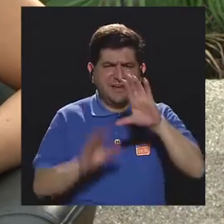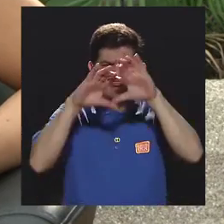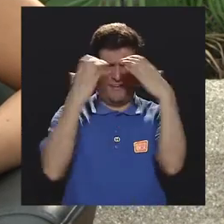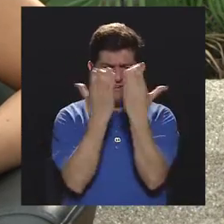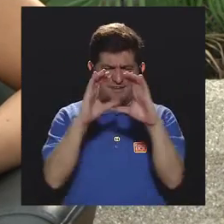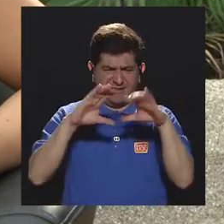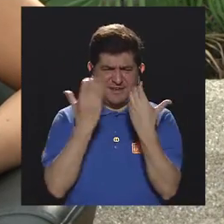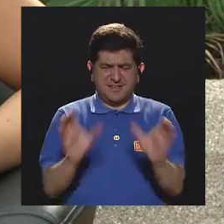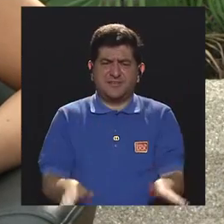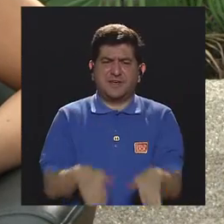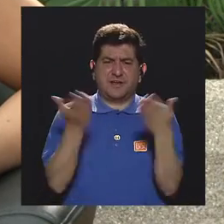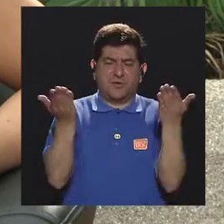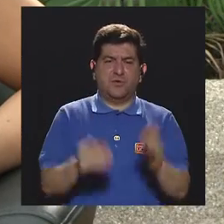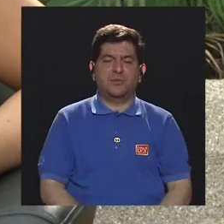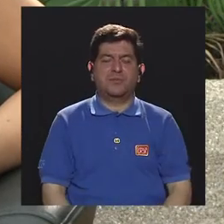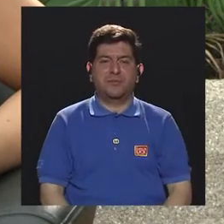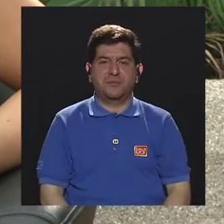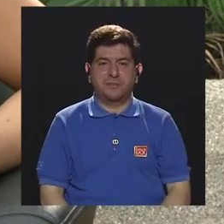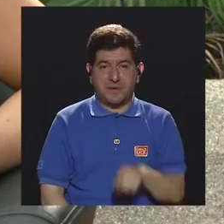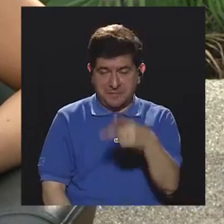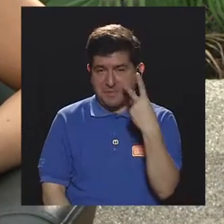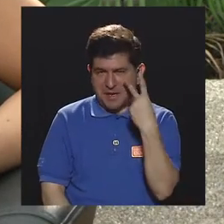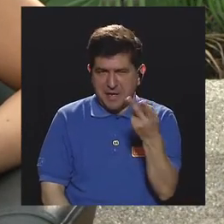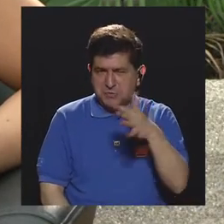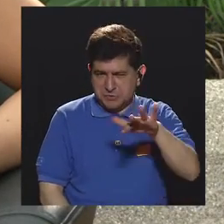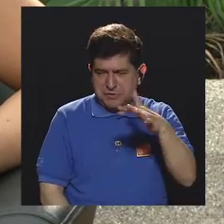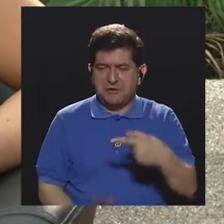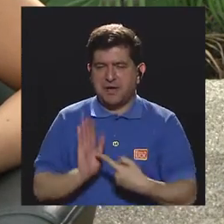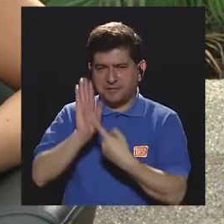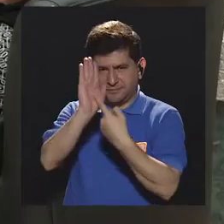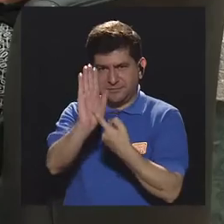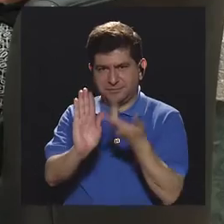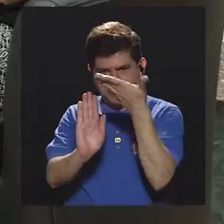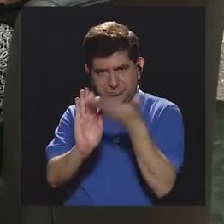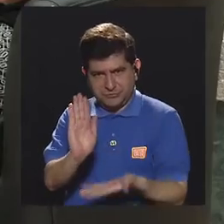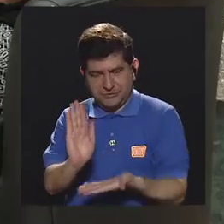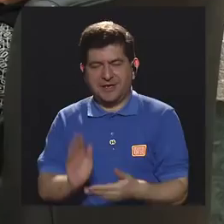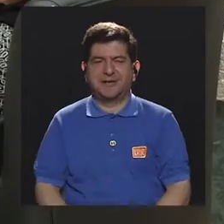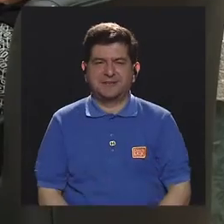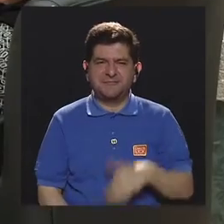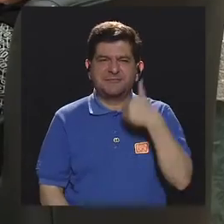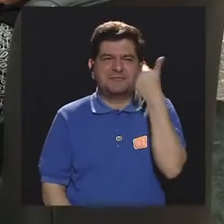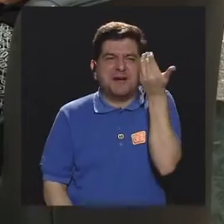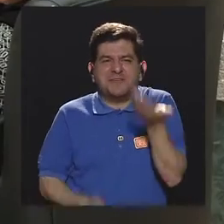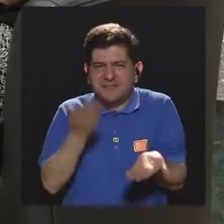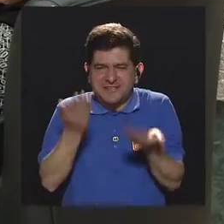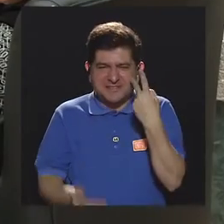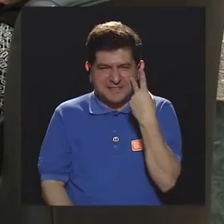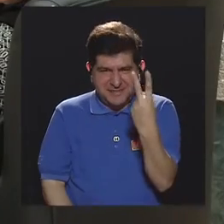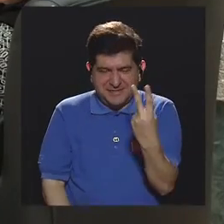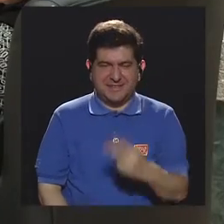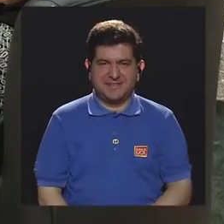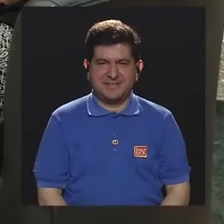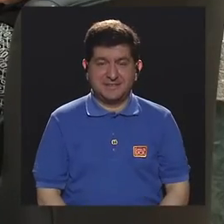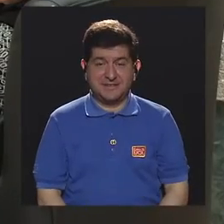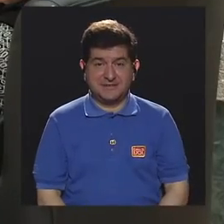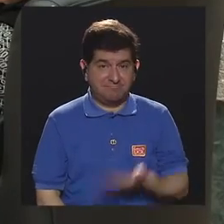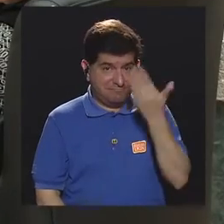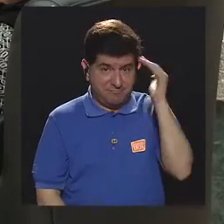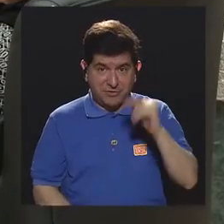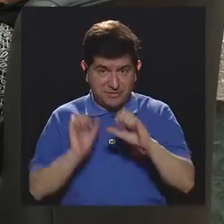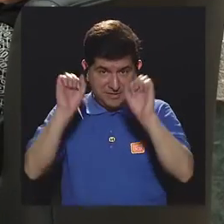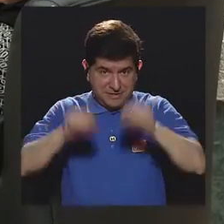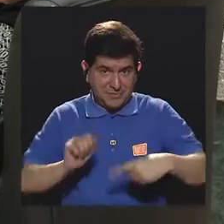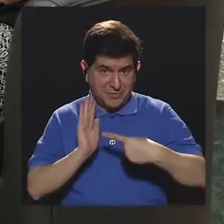se clasifican? Mira, aquí traje para que lo vean más o menos, porque yo creo que es más fácil visualmente, se lo pongo aquí, no sé si se